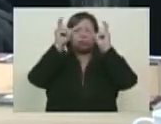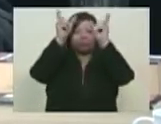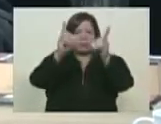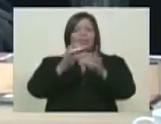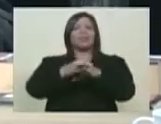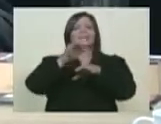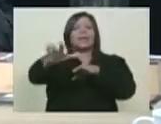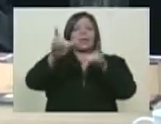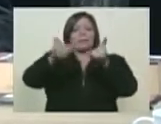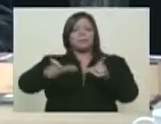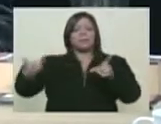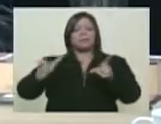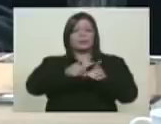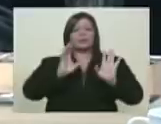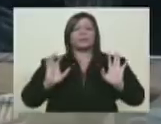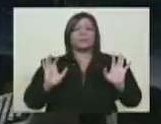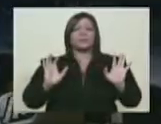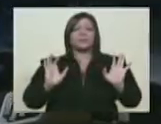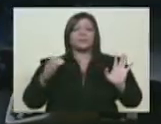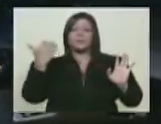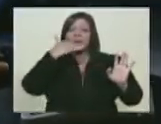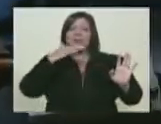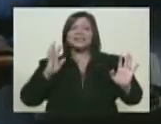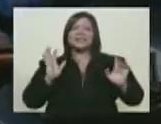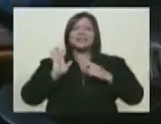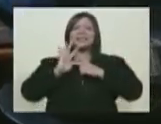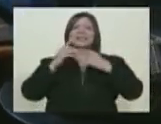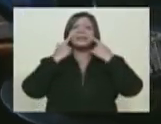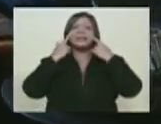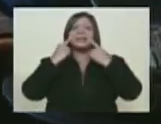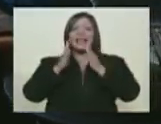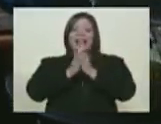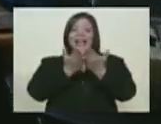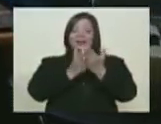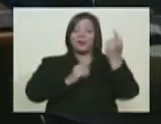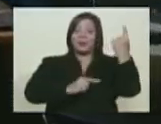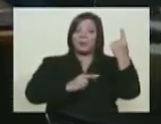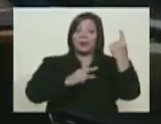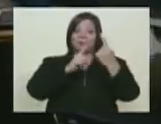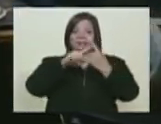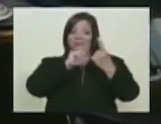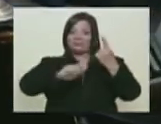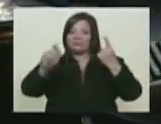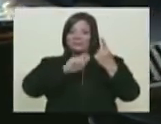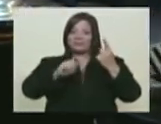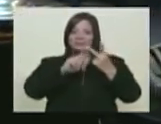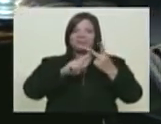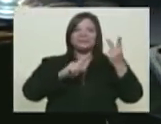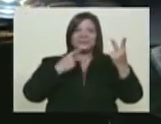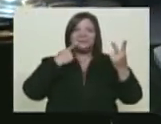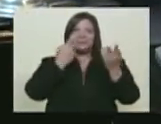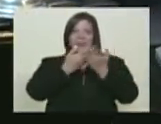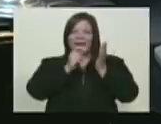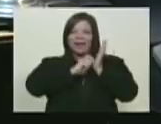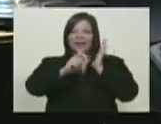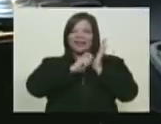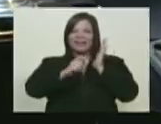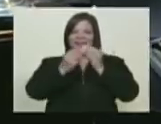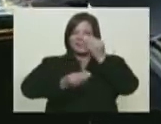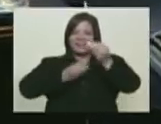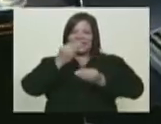inspiré, sí, muy modestamente, adentro. A partir de la lectura de este libro y de las notas que, como tú bien notaste, le